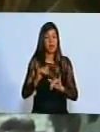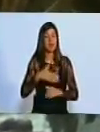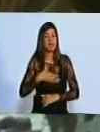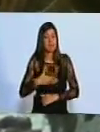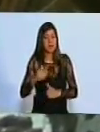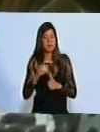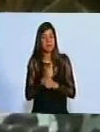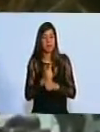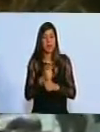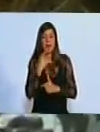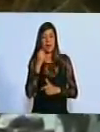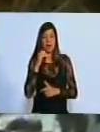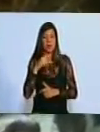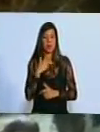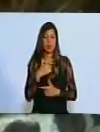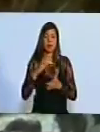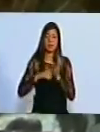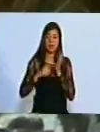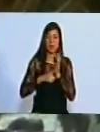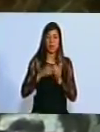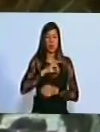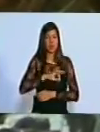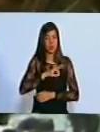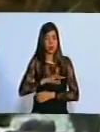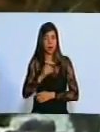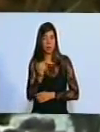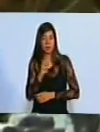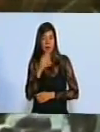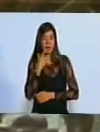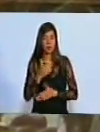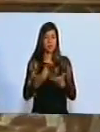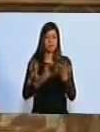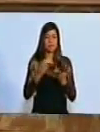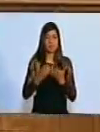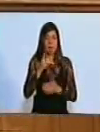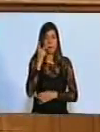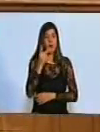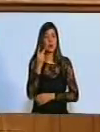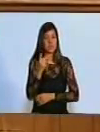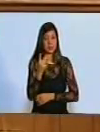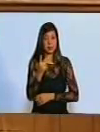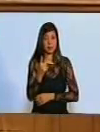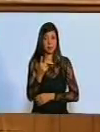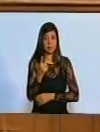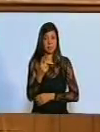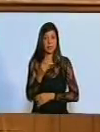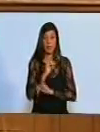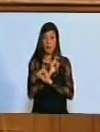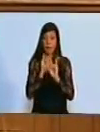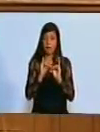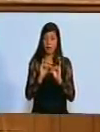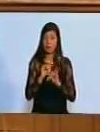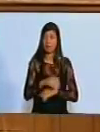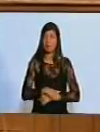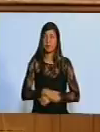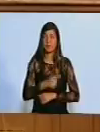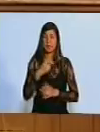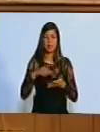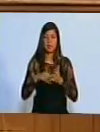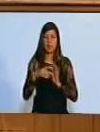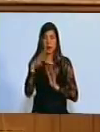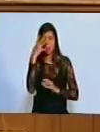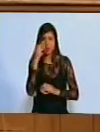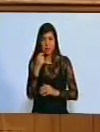mayor suma de seguridad social y mayor suma de estabilidad política. Fin de cita. Si comprendemos que tanto